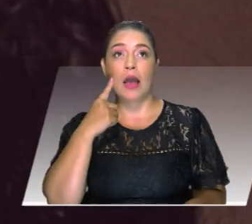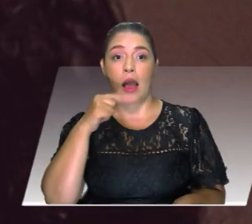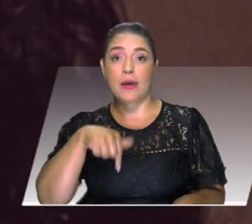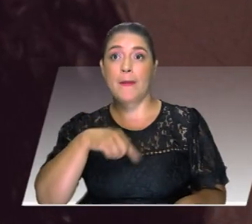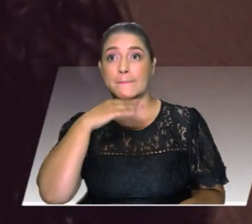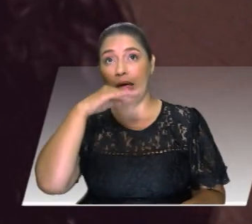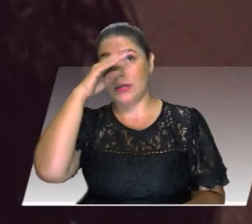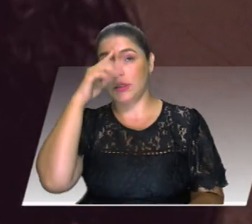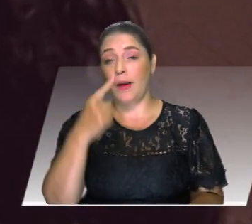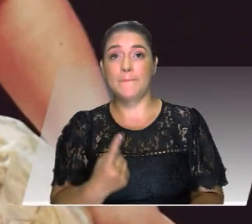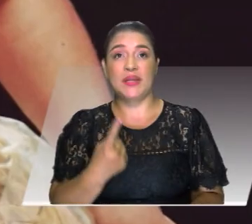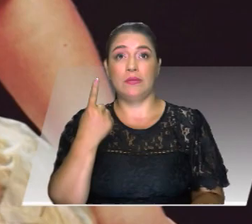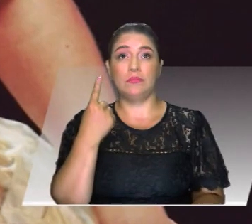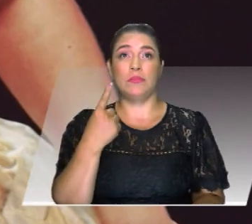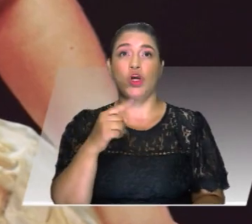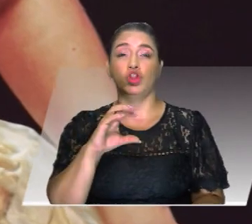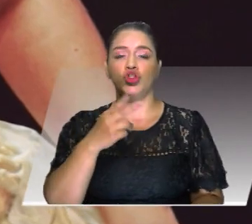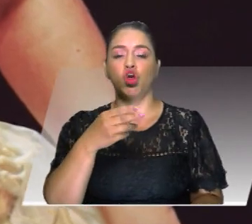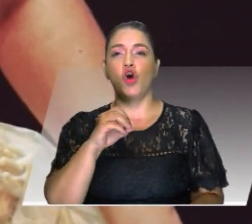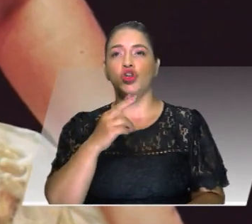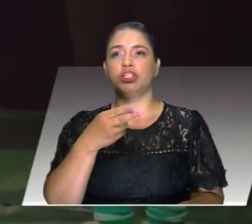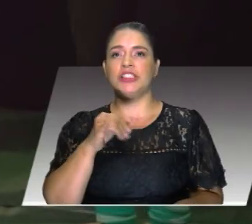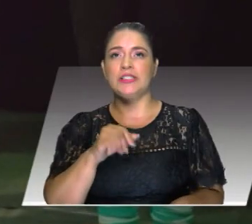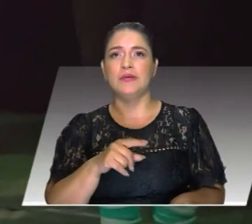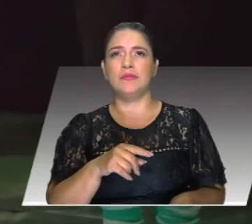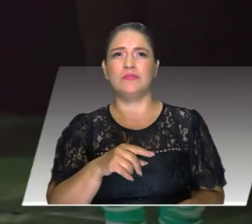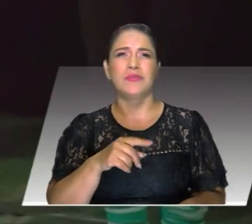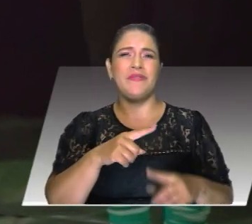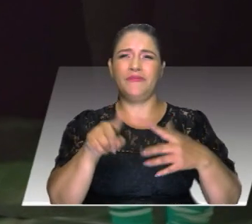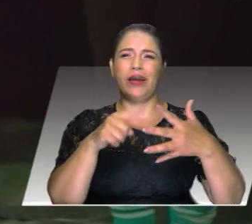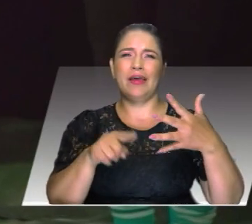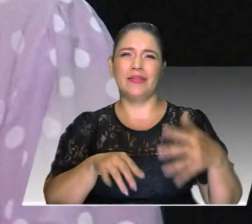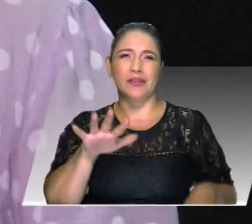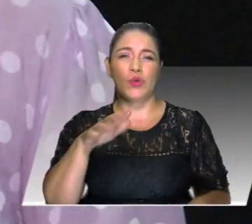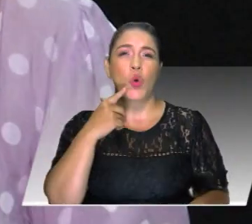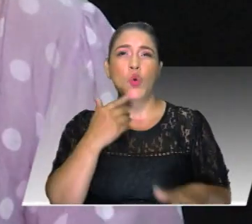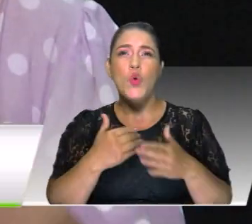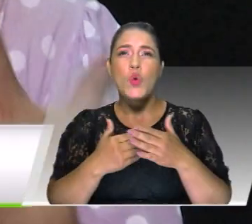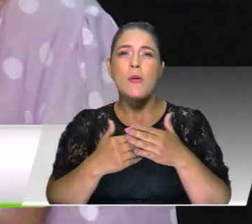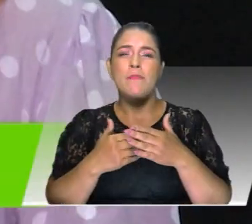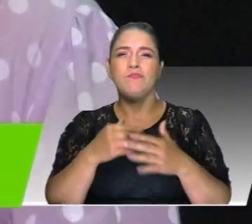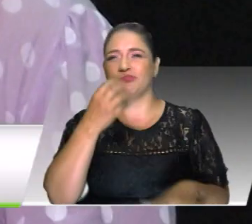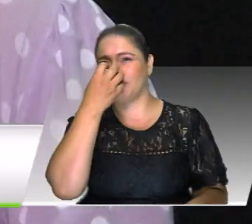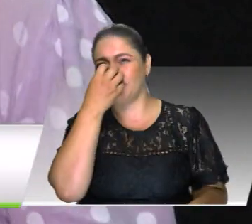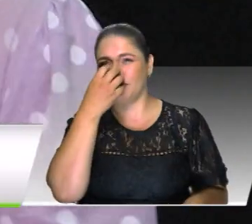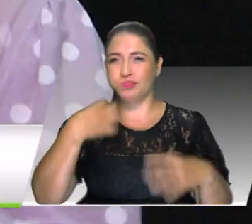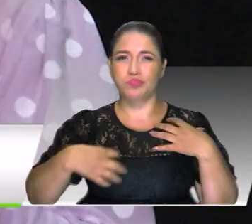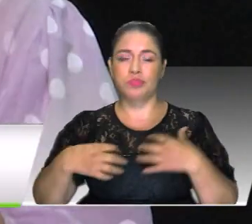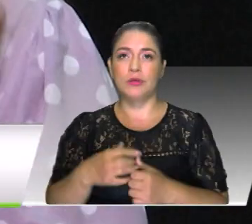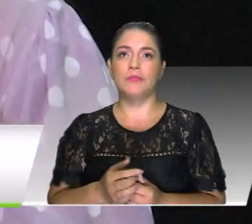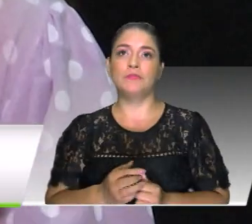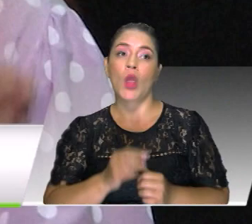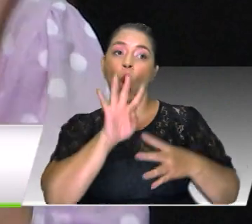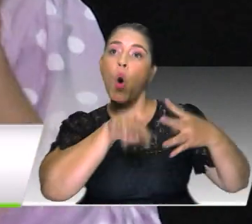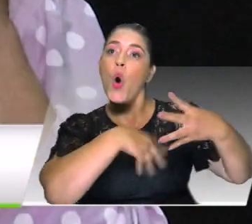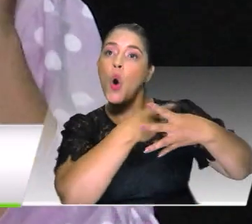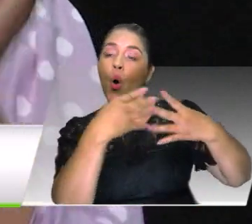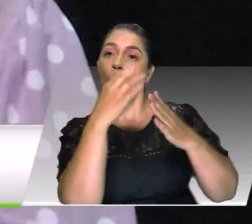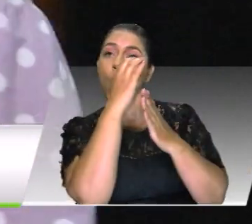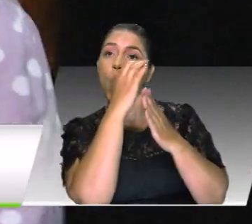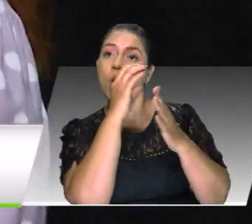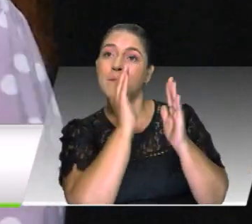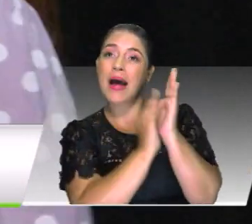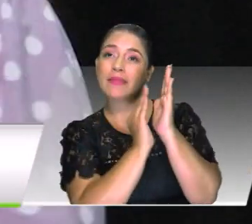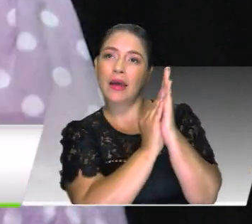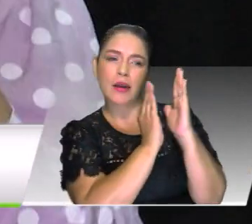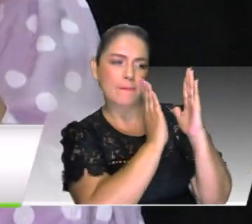han pasado payasos como Chochi, Fle, Yunque y Puchero. Se organizó como un currículo para que los estudiantes tuvieran un